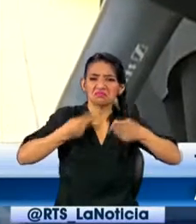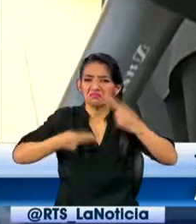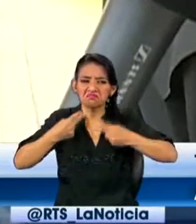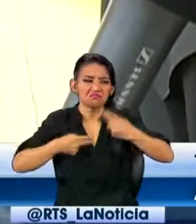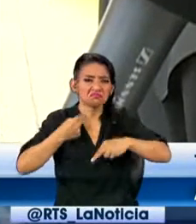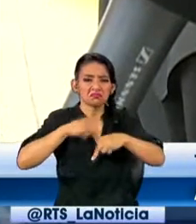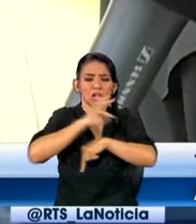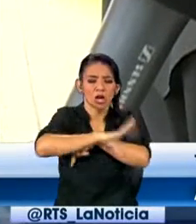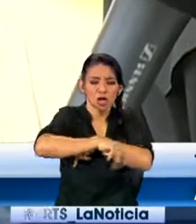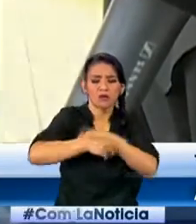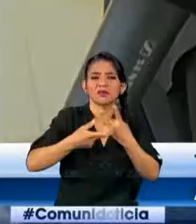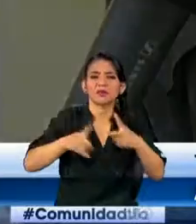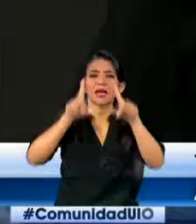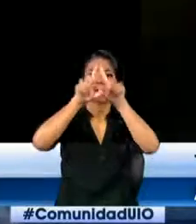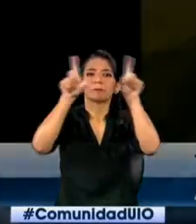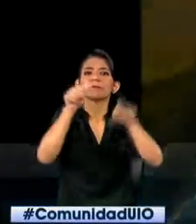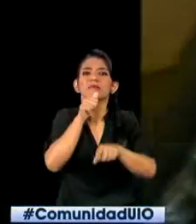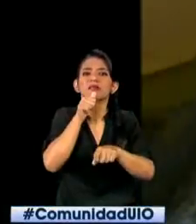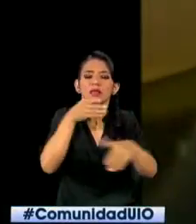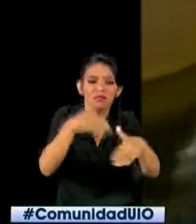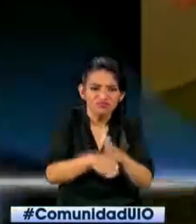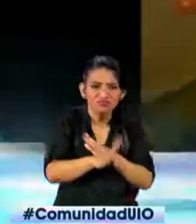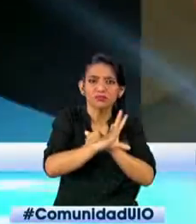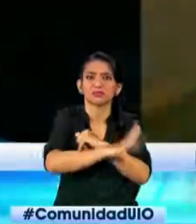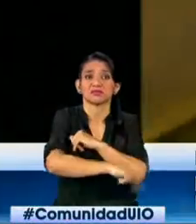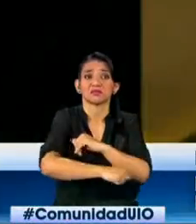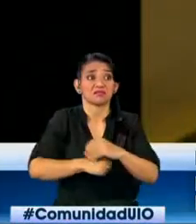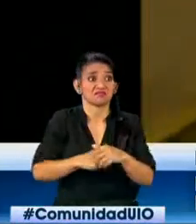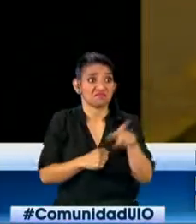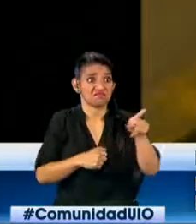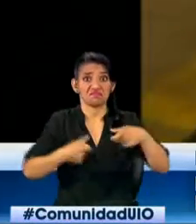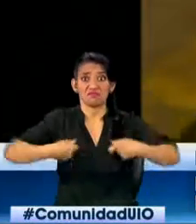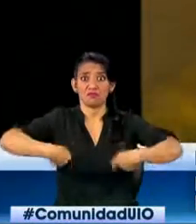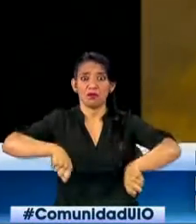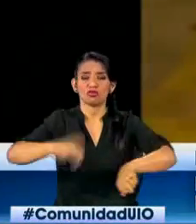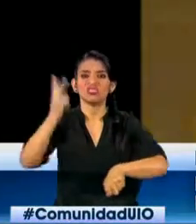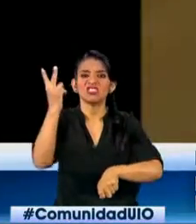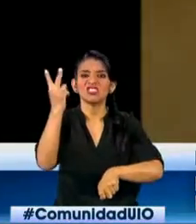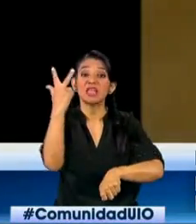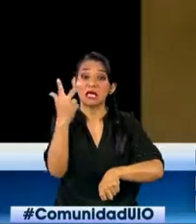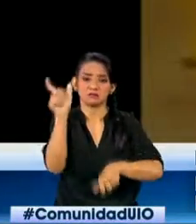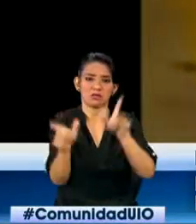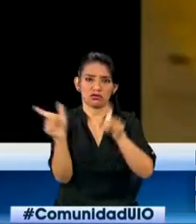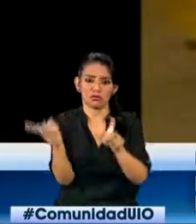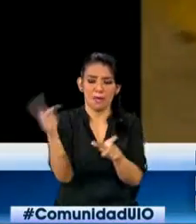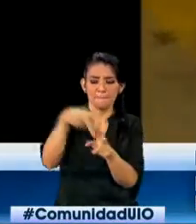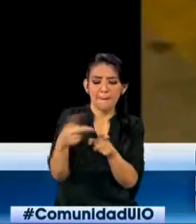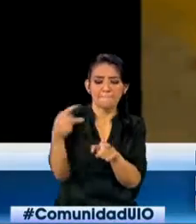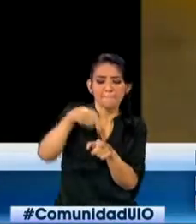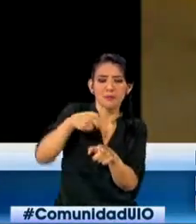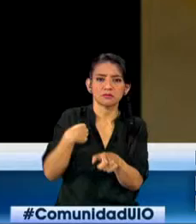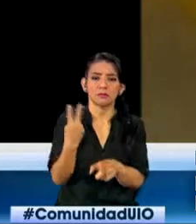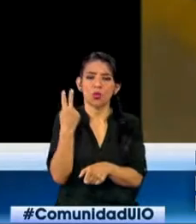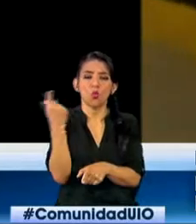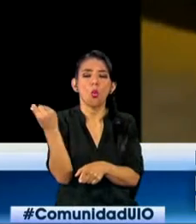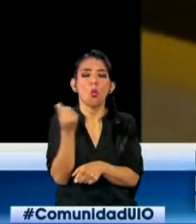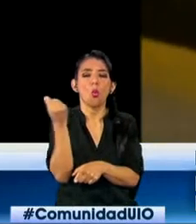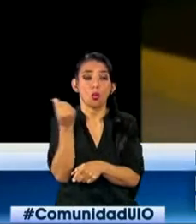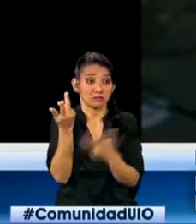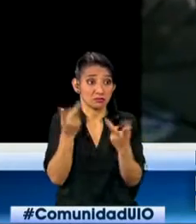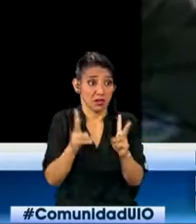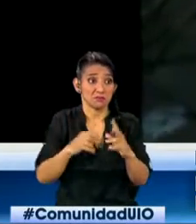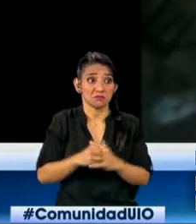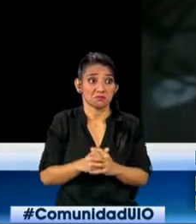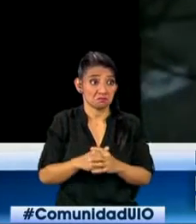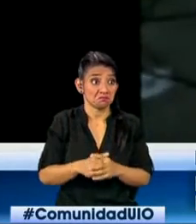robos a empresas privadas. En esta motocicleta se movilizaban los tres sospechosos, entre ellos un menor de edad. En las maletas la